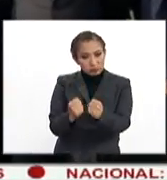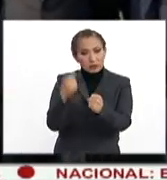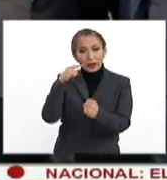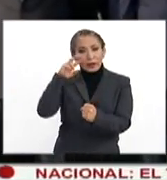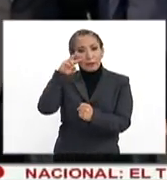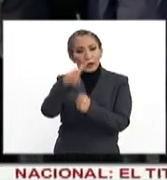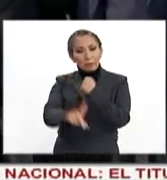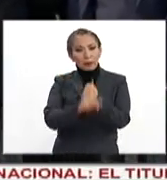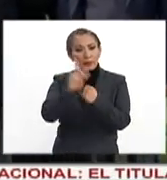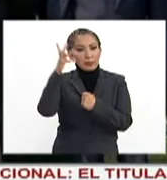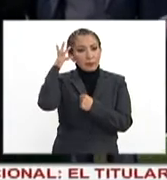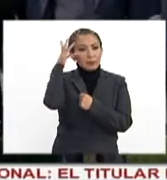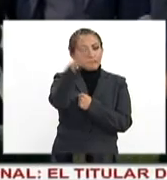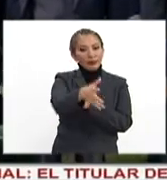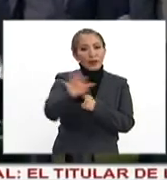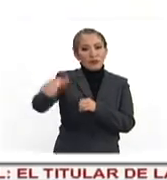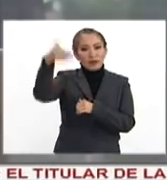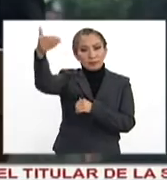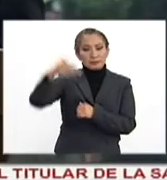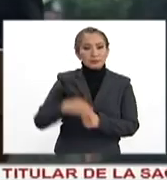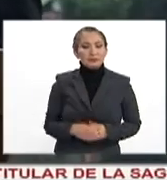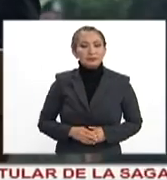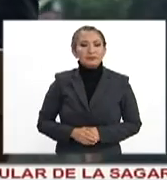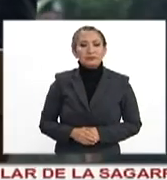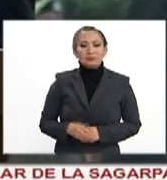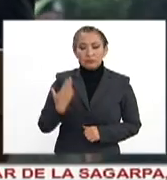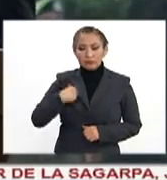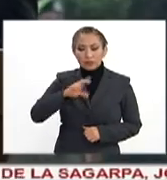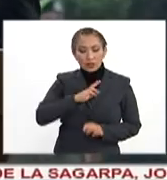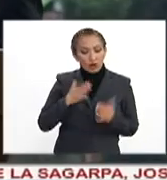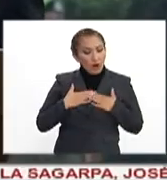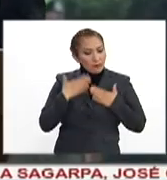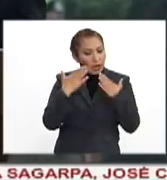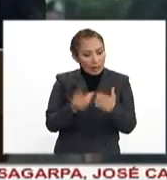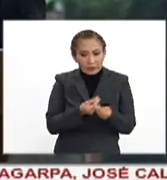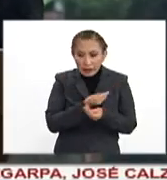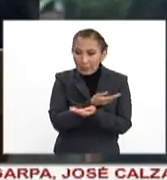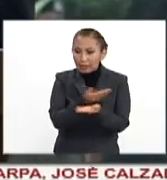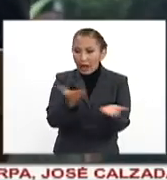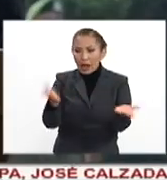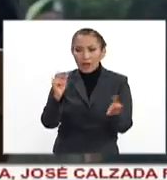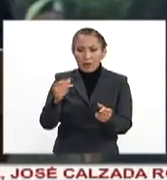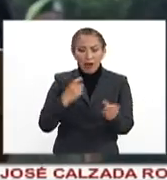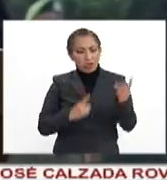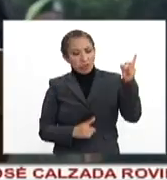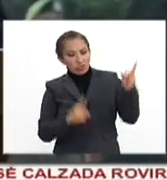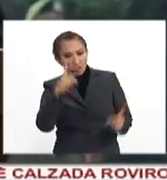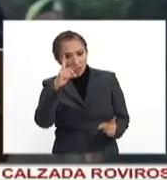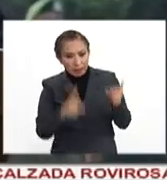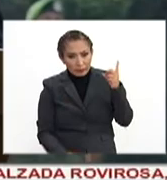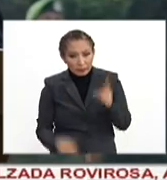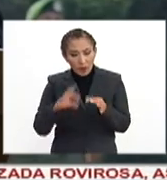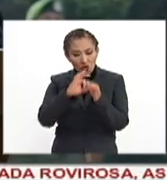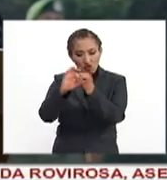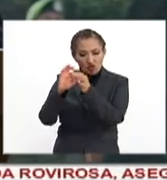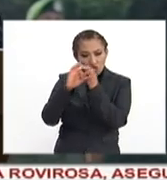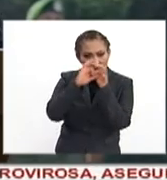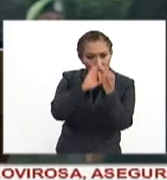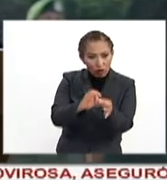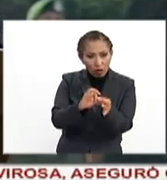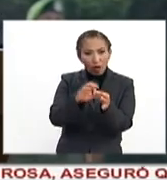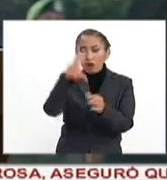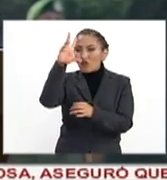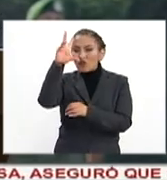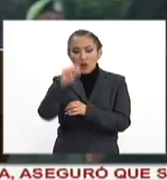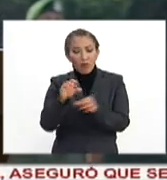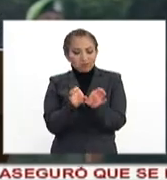ante los desafíos en el exterior, sembrando confianza y no encono, unión